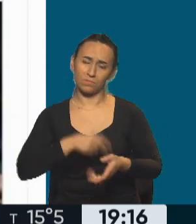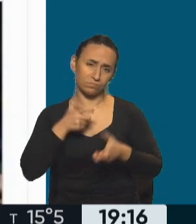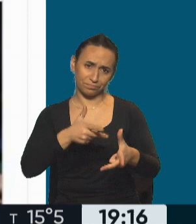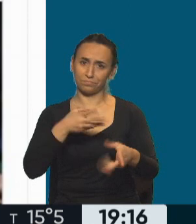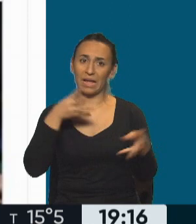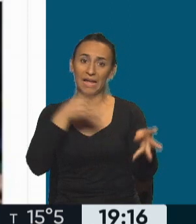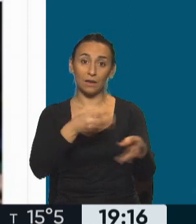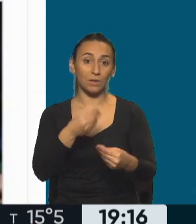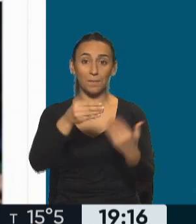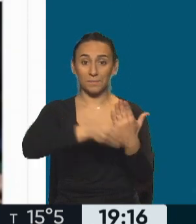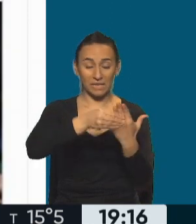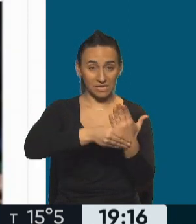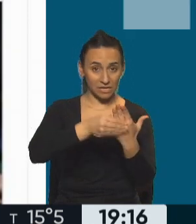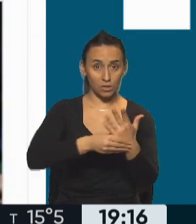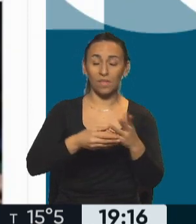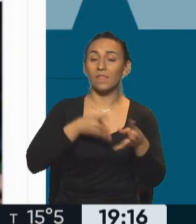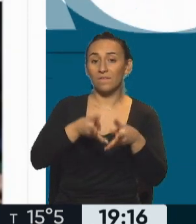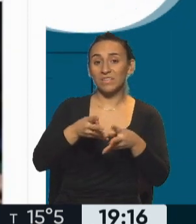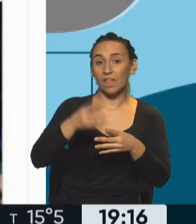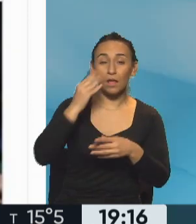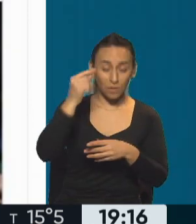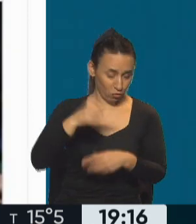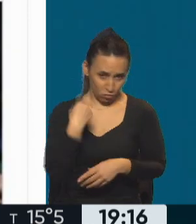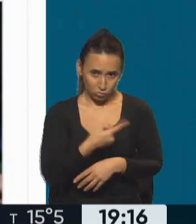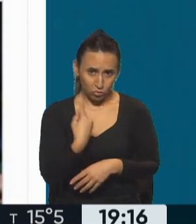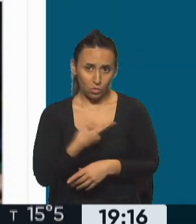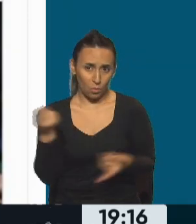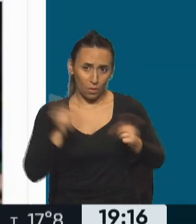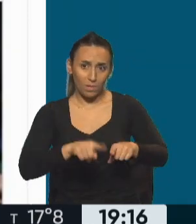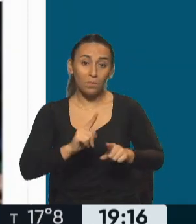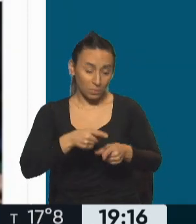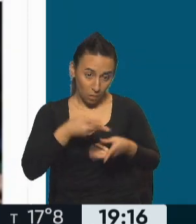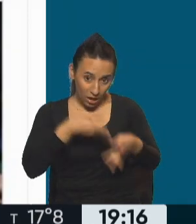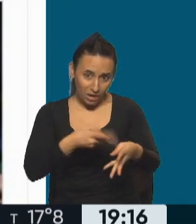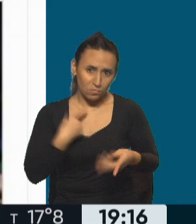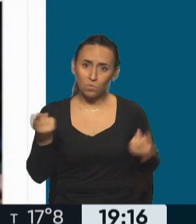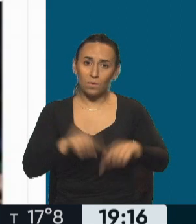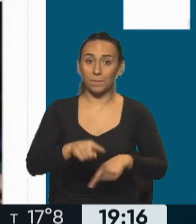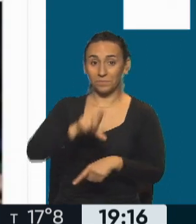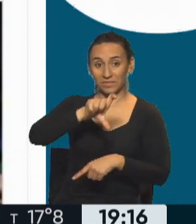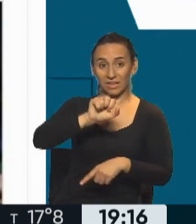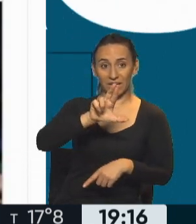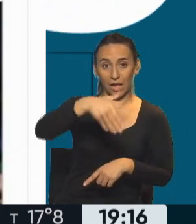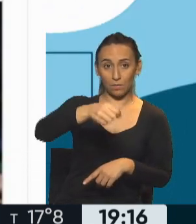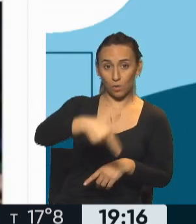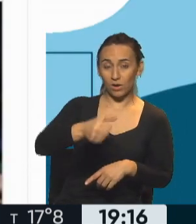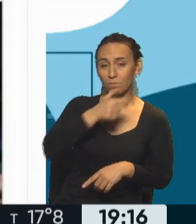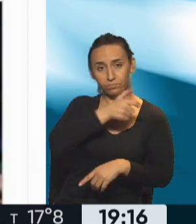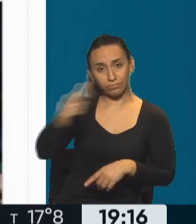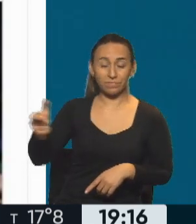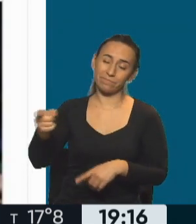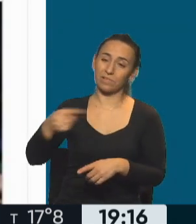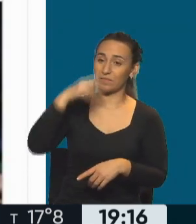porque el ministro de Defensa británico dice, nosotros vamos a volver incluso en la guerra. Y le dice Carmona que... En lugar de